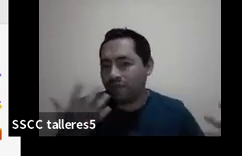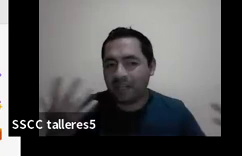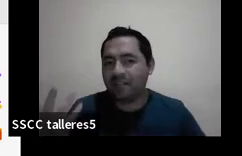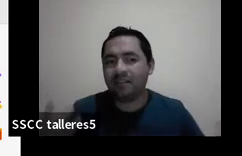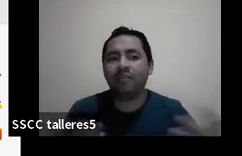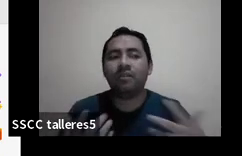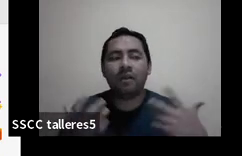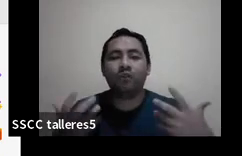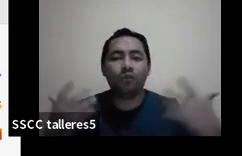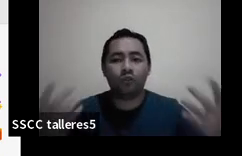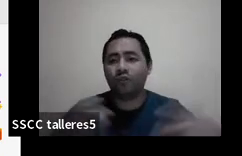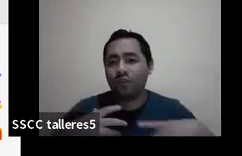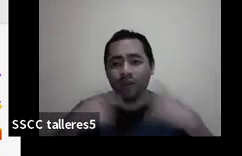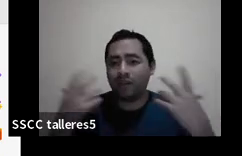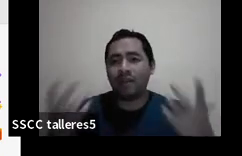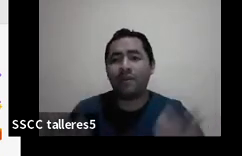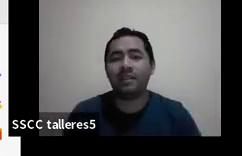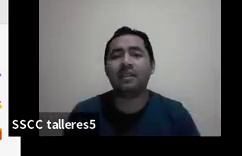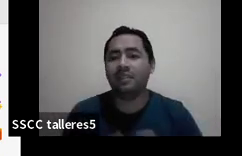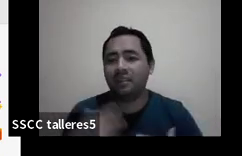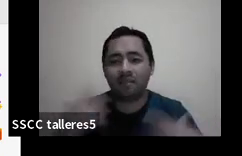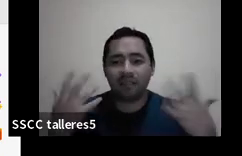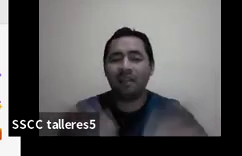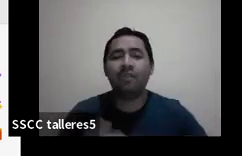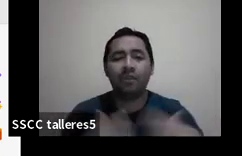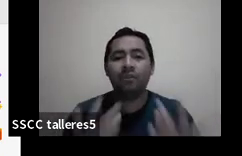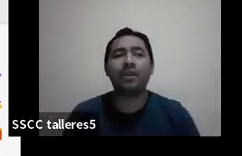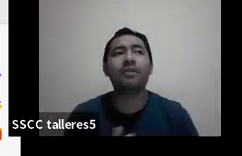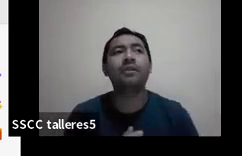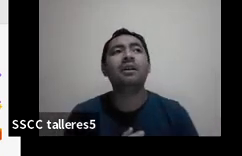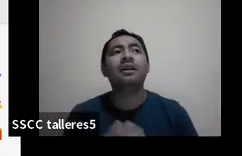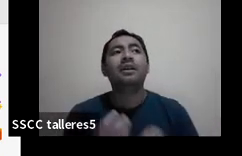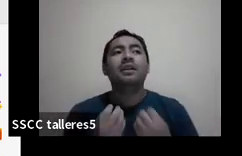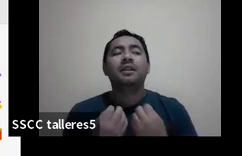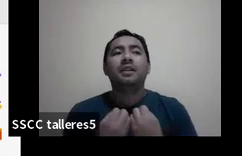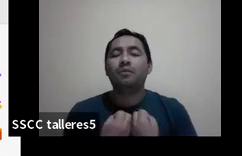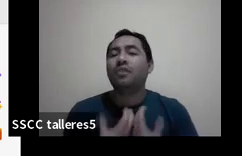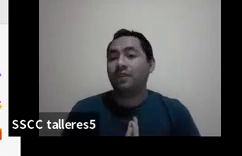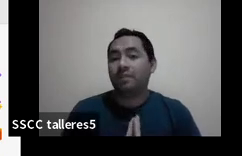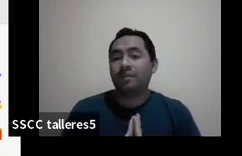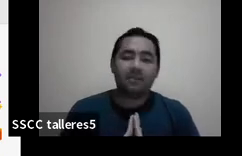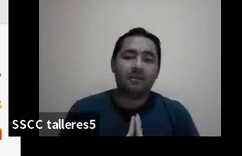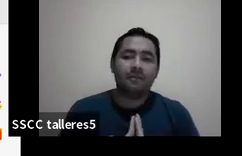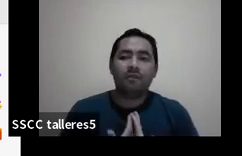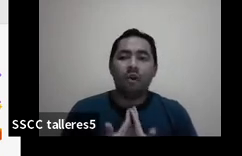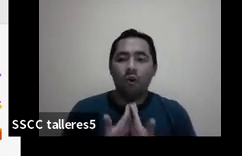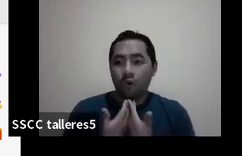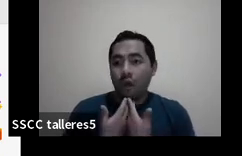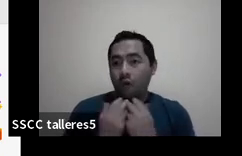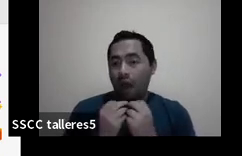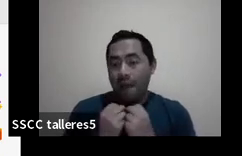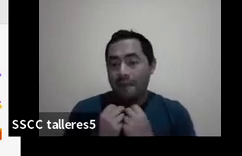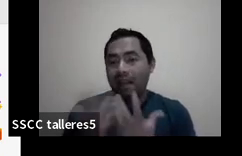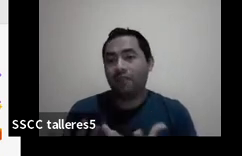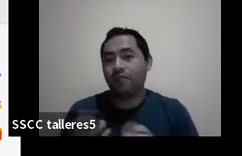los años de experiencia que tengo trabajando con sordos y hablando en lengua de señas, interpretando y todo ello, es muy difícil para mí hacerlo. O